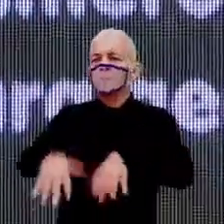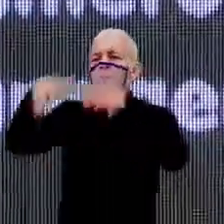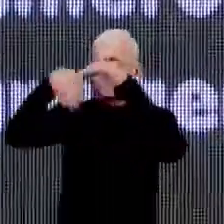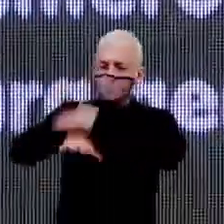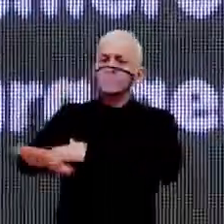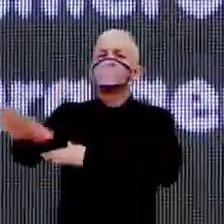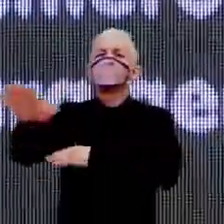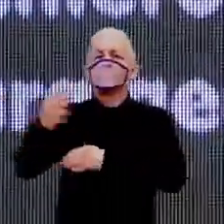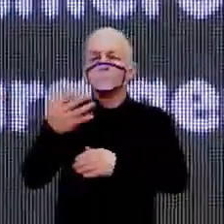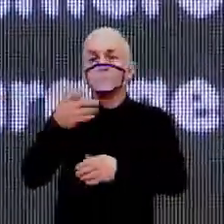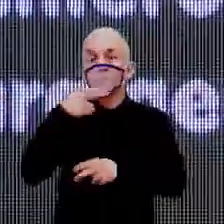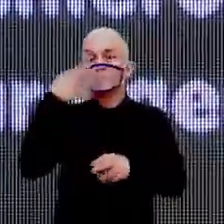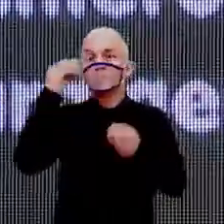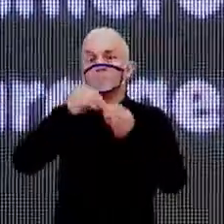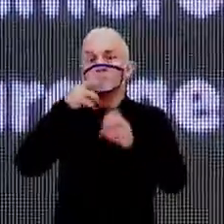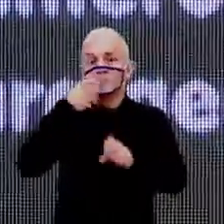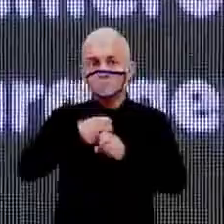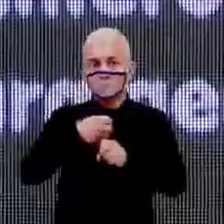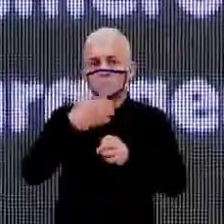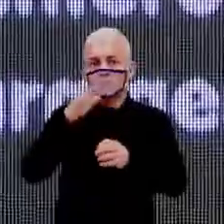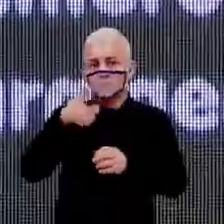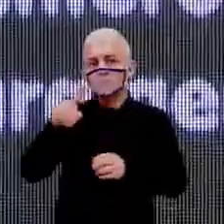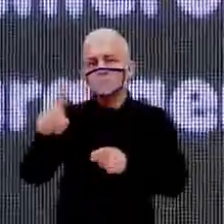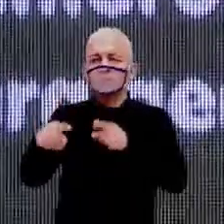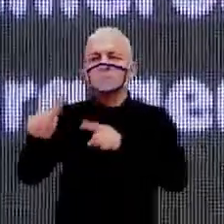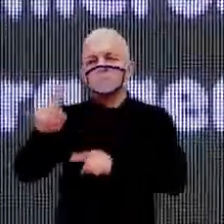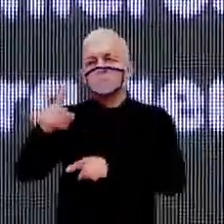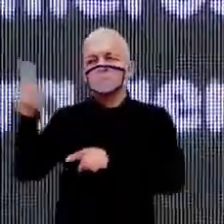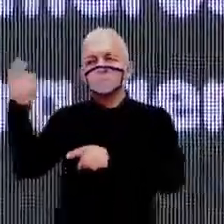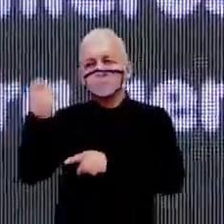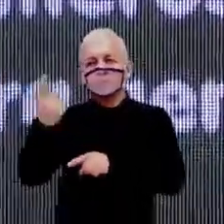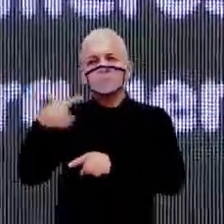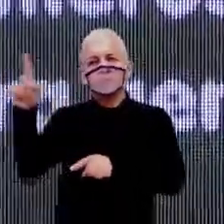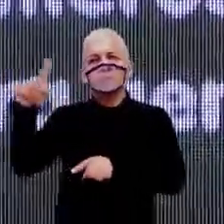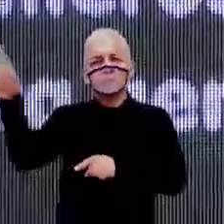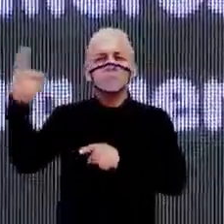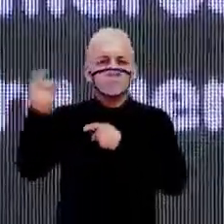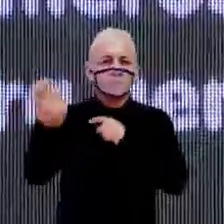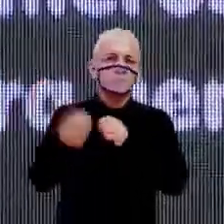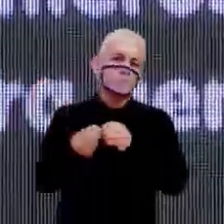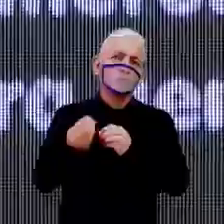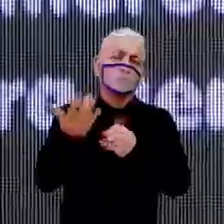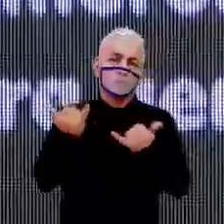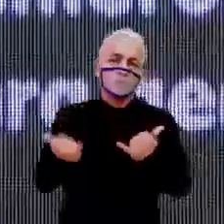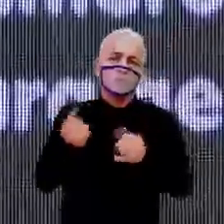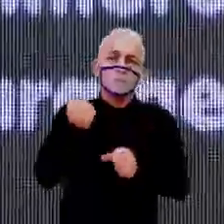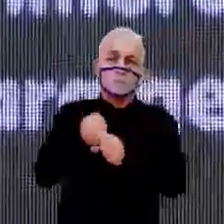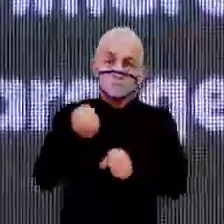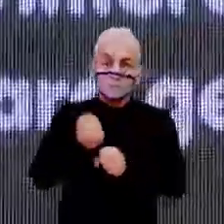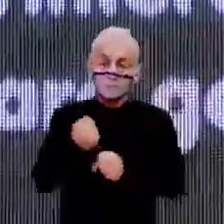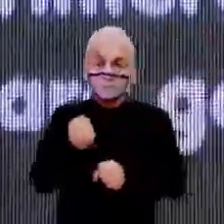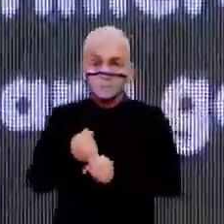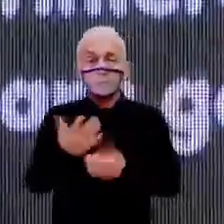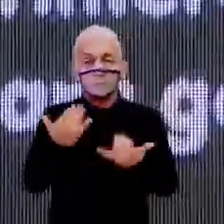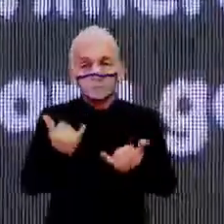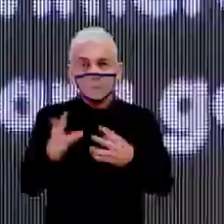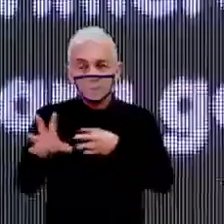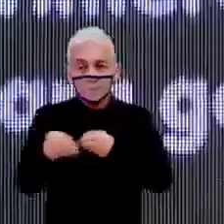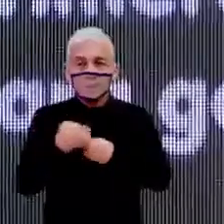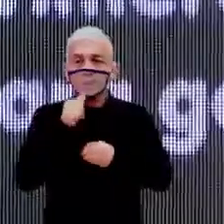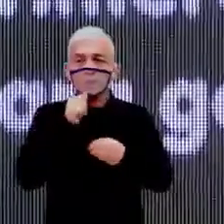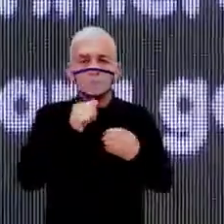la tarea de canalizar los más difíciles. Nos queda uno que otro que estamos trabajando para canalizar. pero esos son los arroyos que reciben las